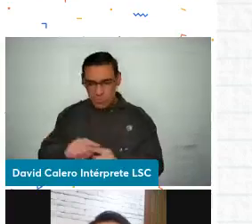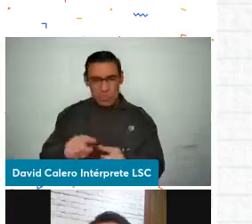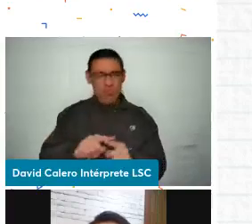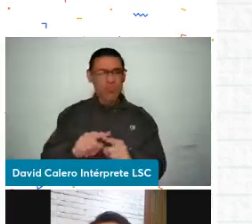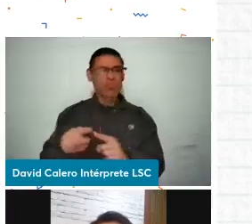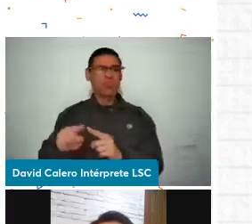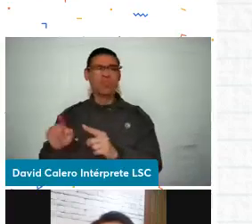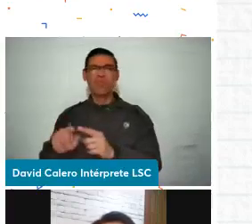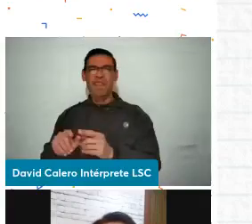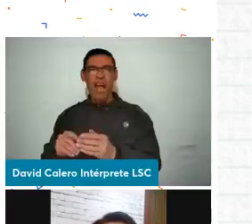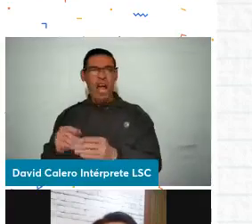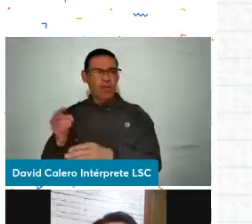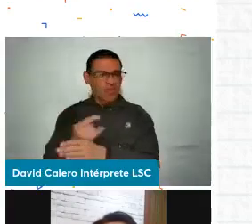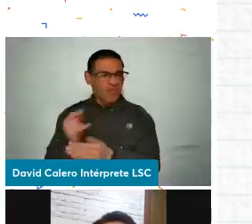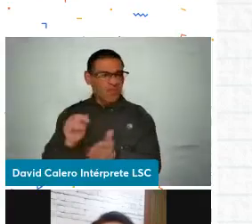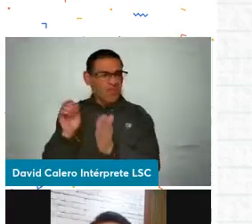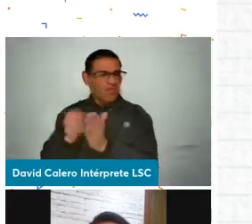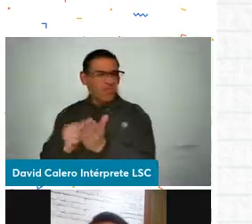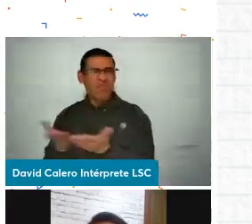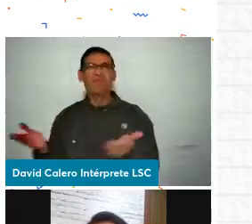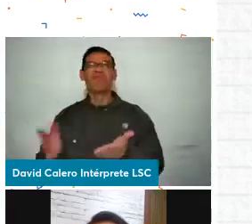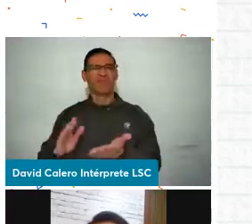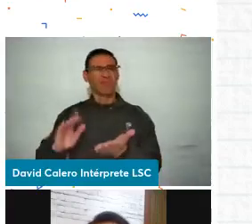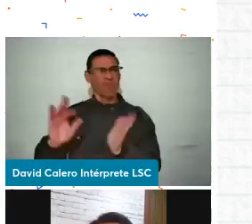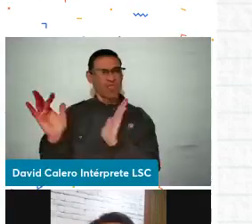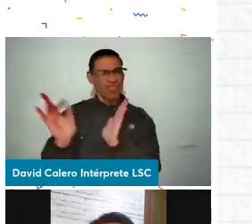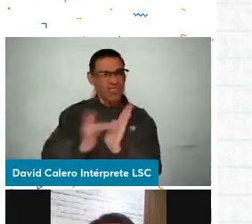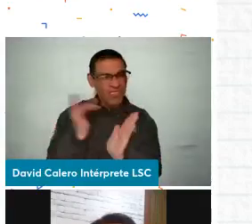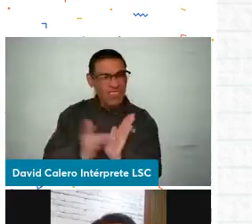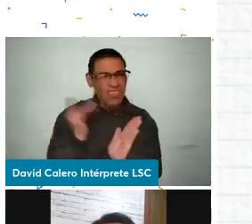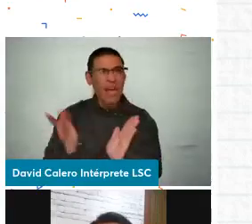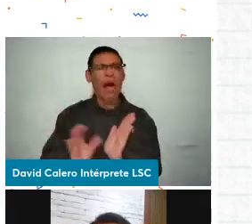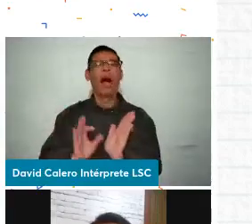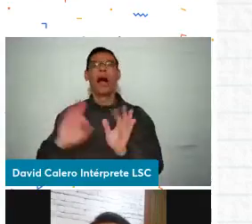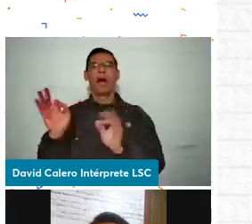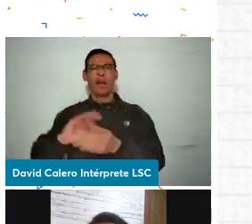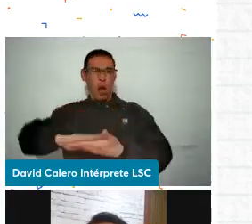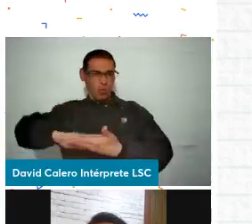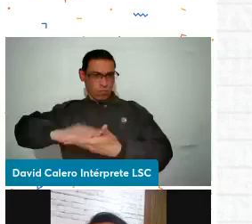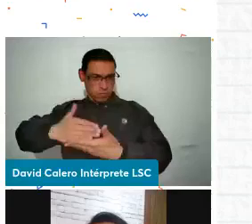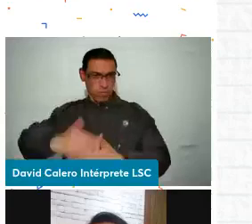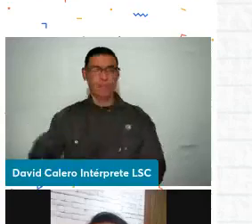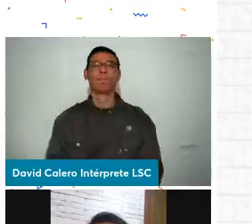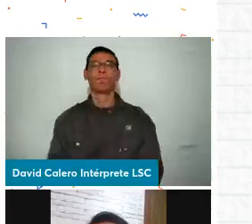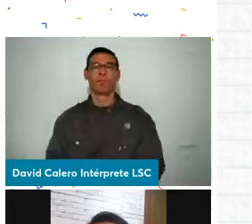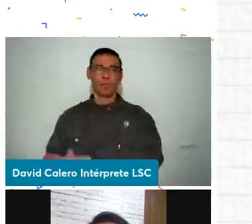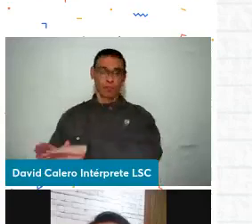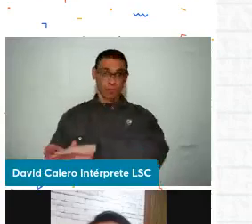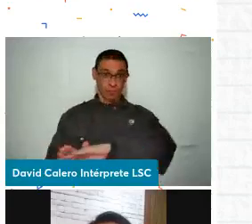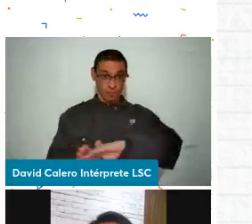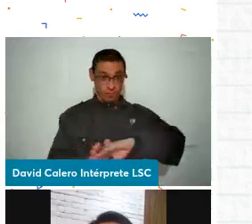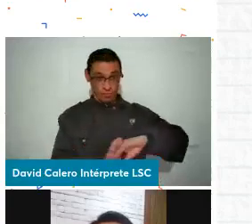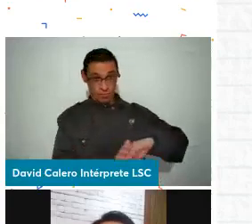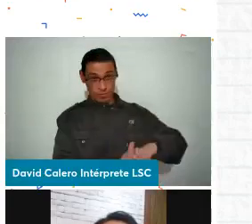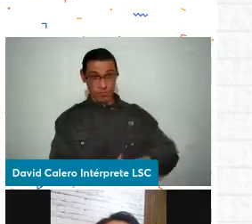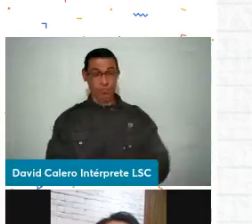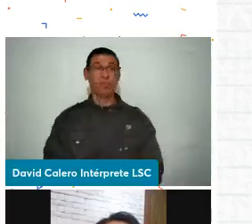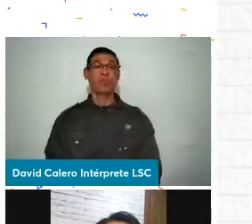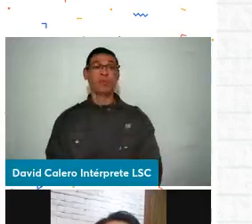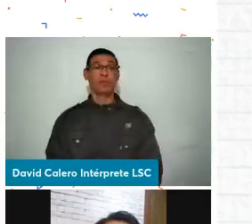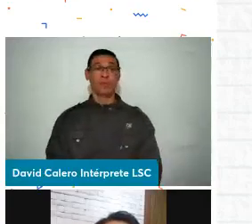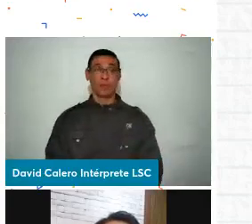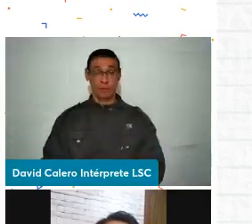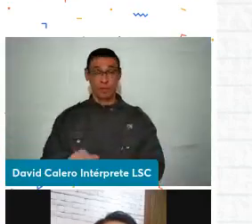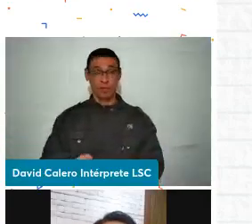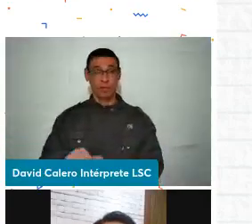y computadores portátiles. Luego seguimos con la aplicación Kyber, que primero la encontramos de manera gratuita y con